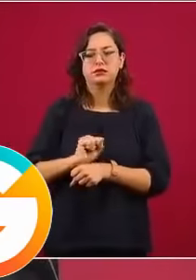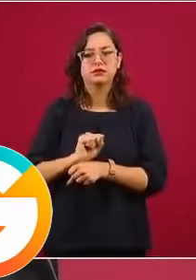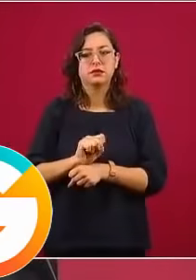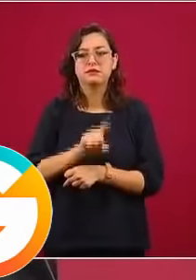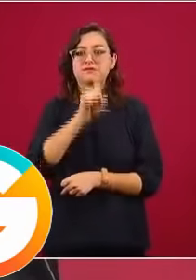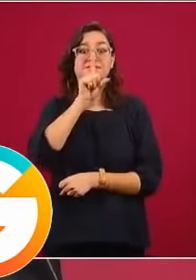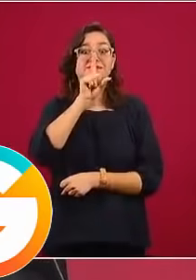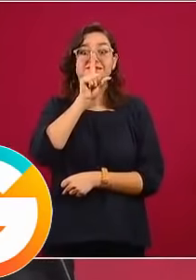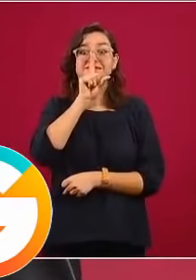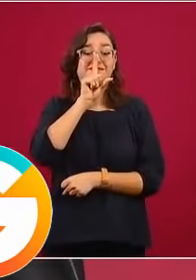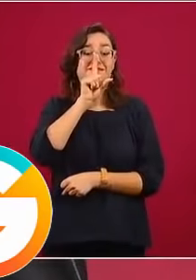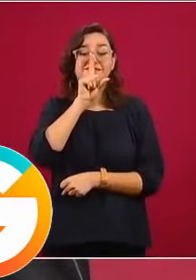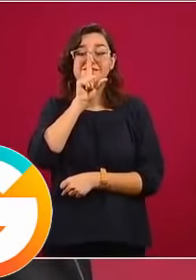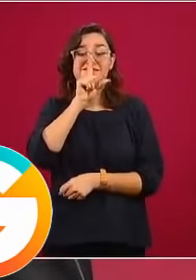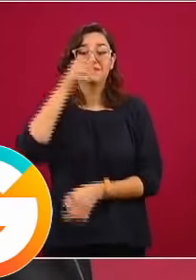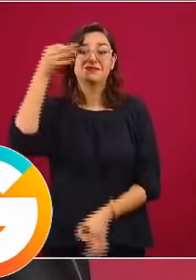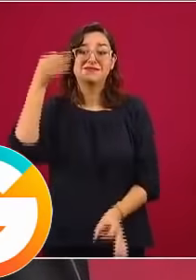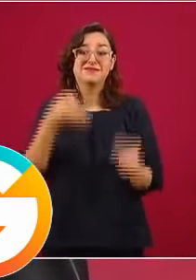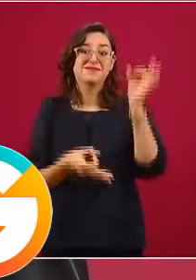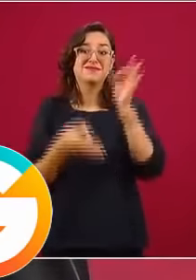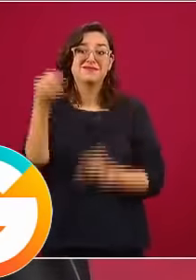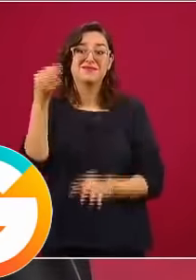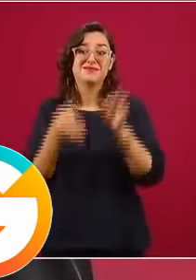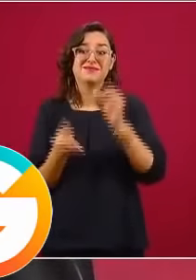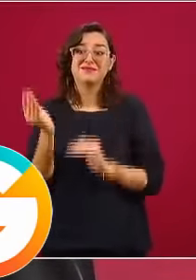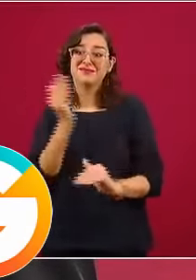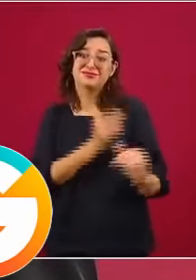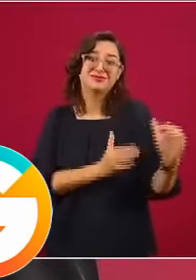general de la República.